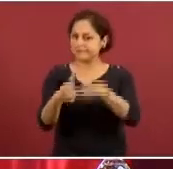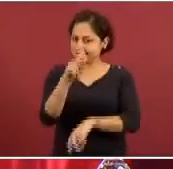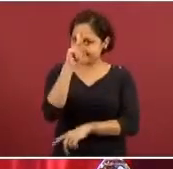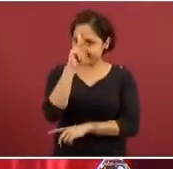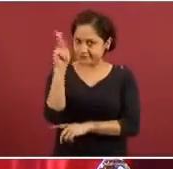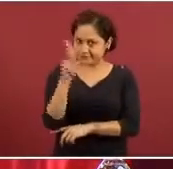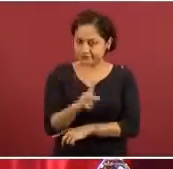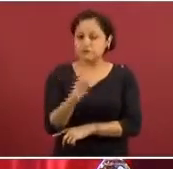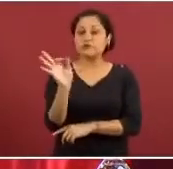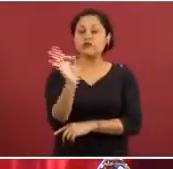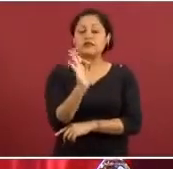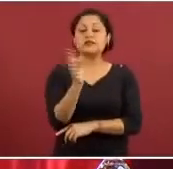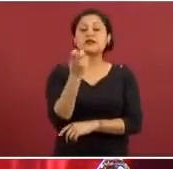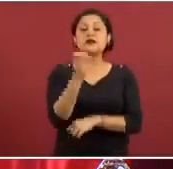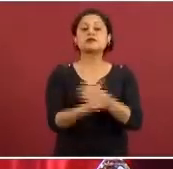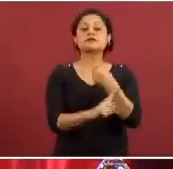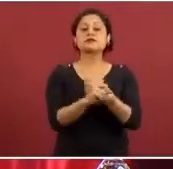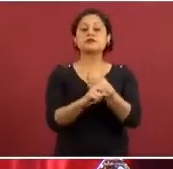al bienestar social.